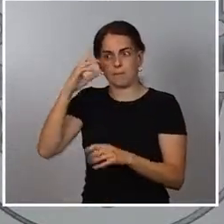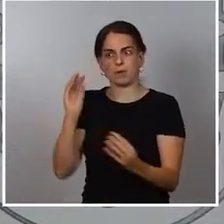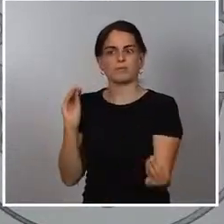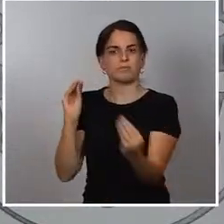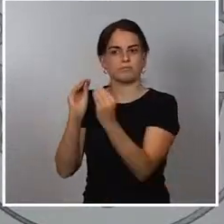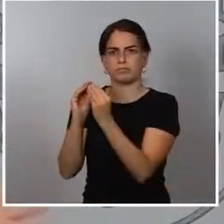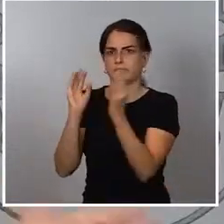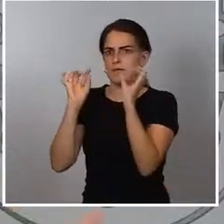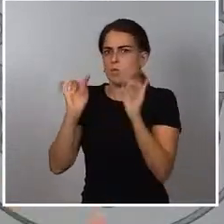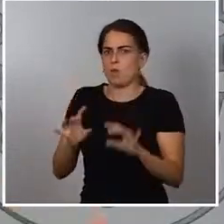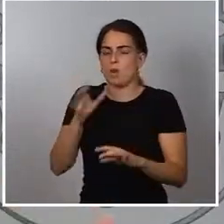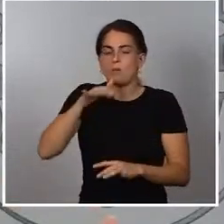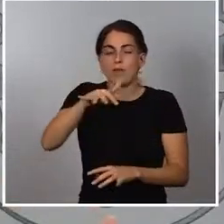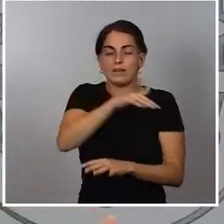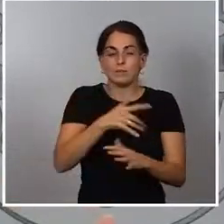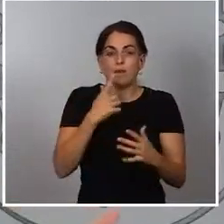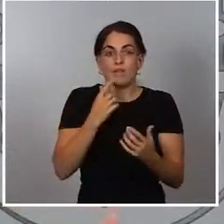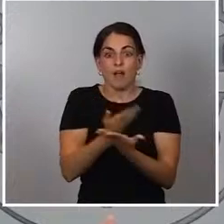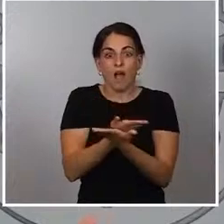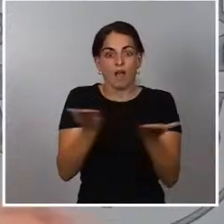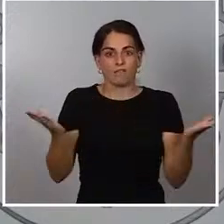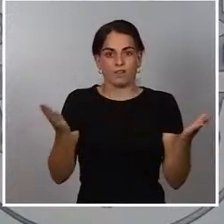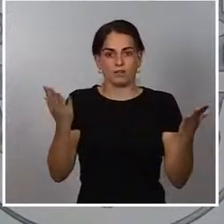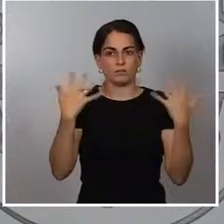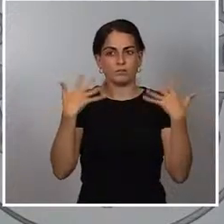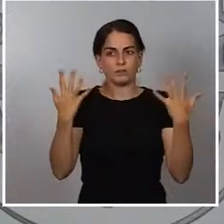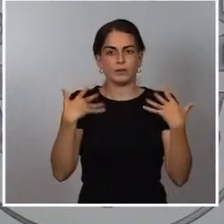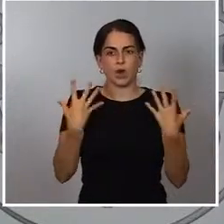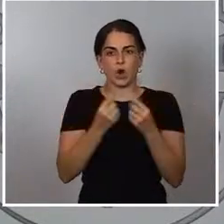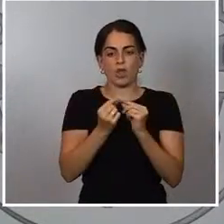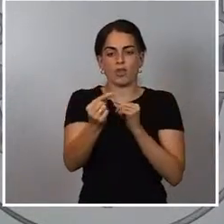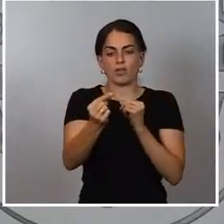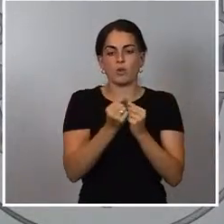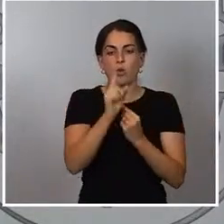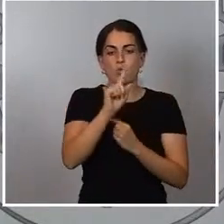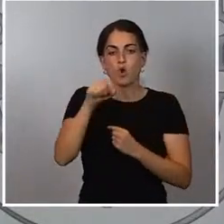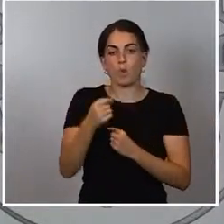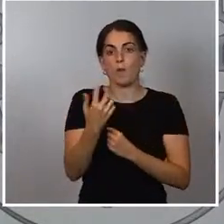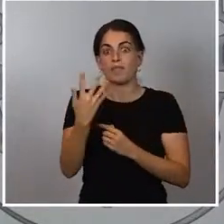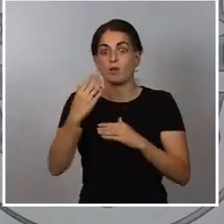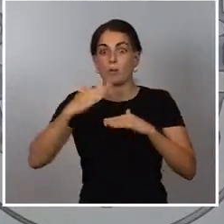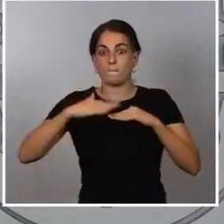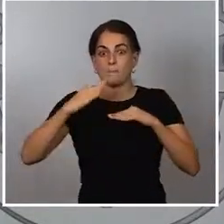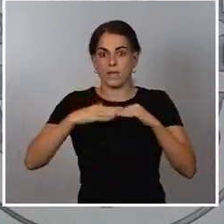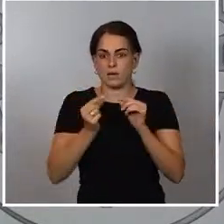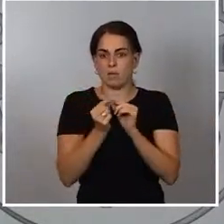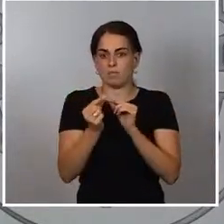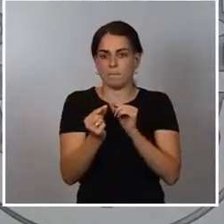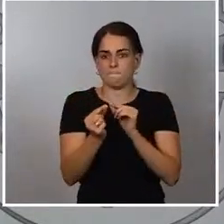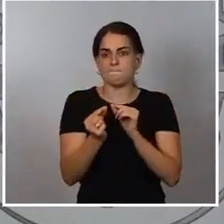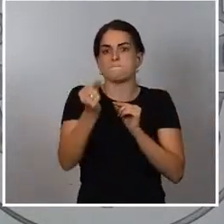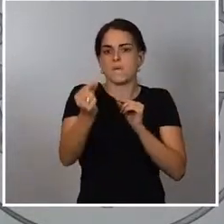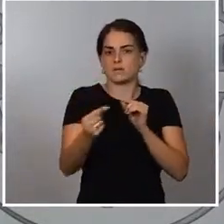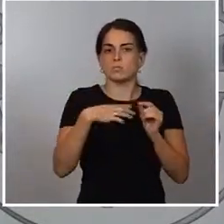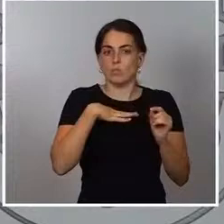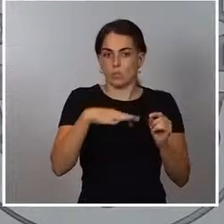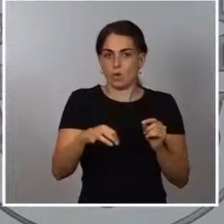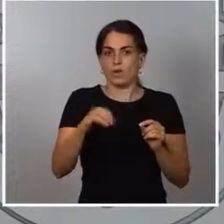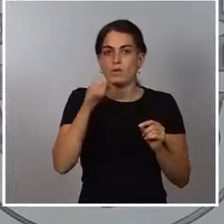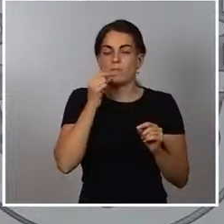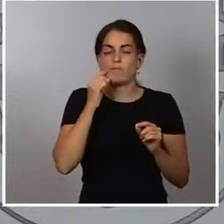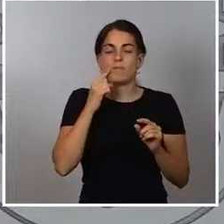espacio abierto con distancia de uno y medio más de uno como mínimo uno y medio el riesgo de propagación es mínimo o inexistente